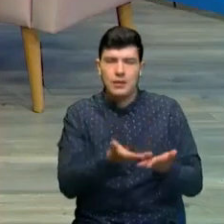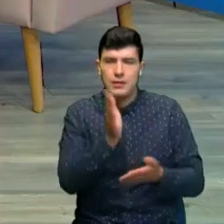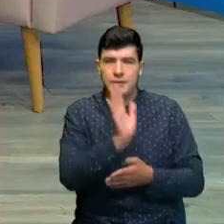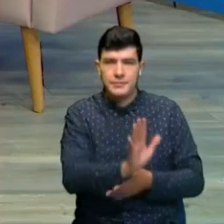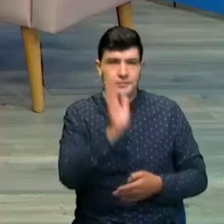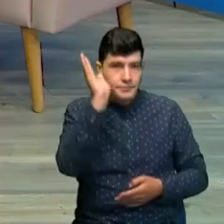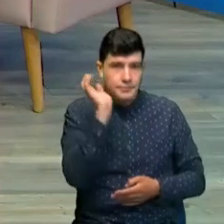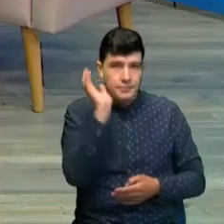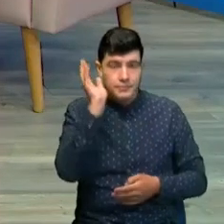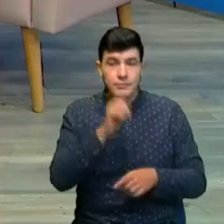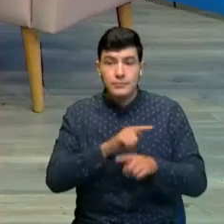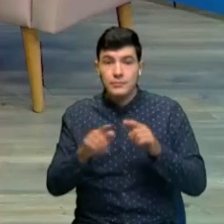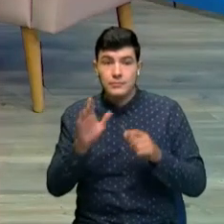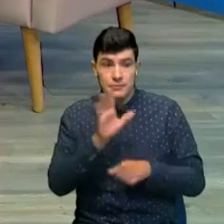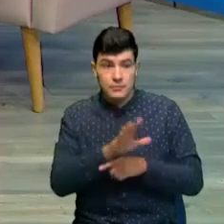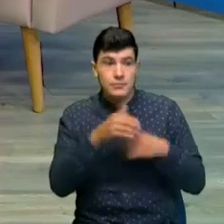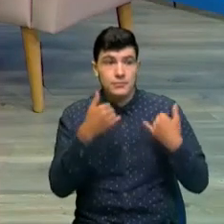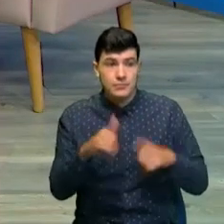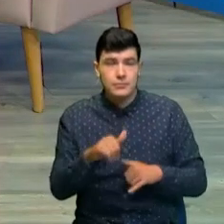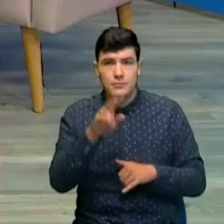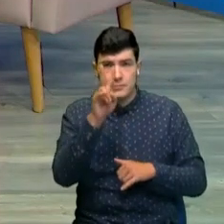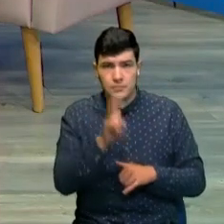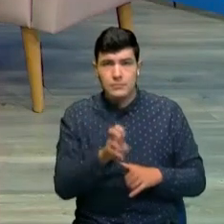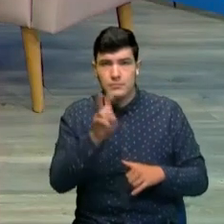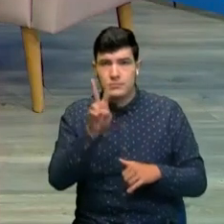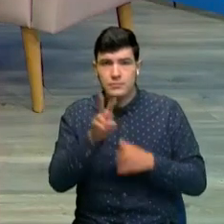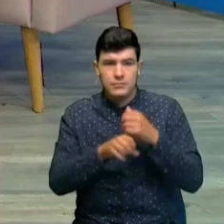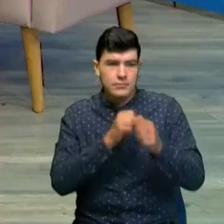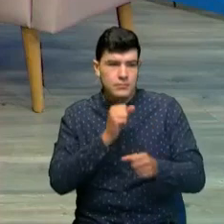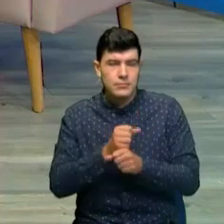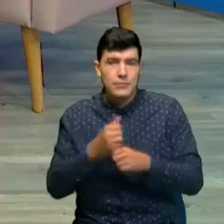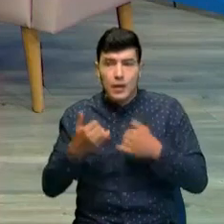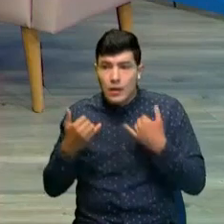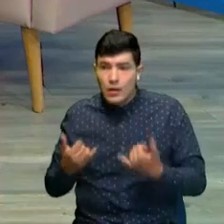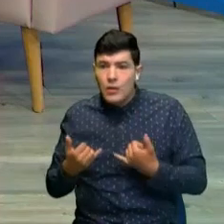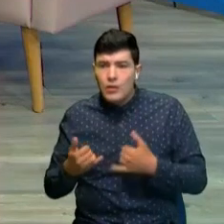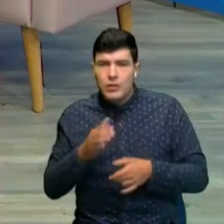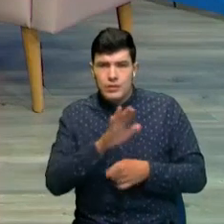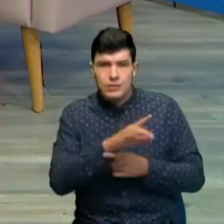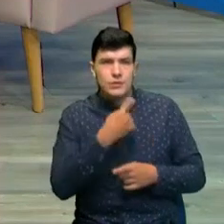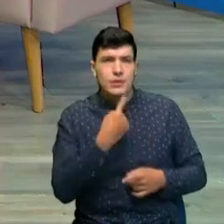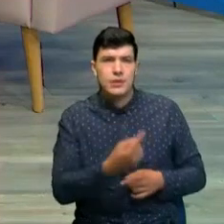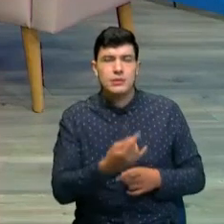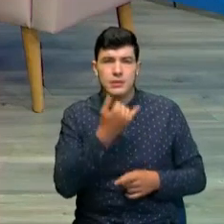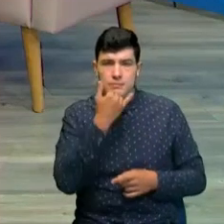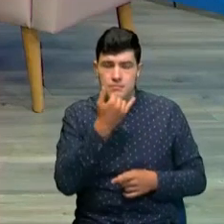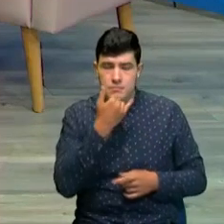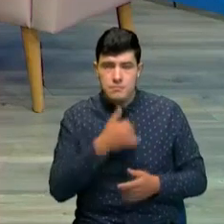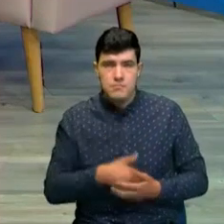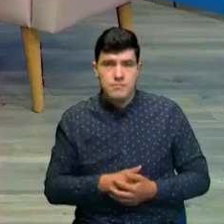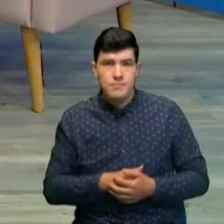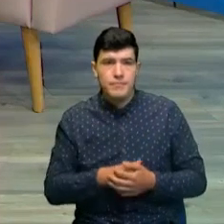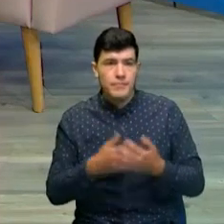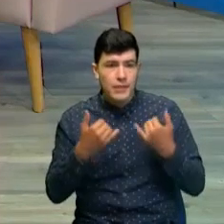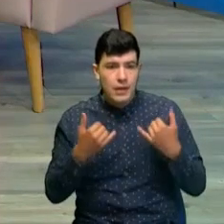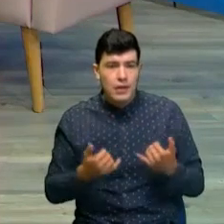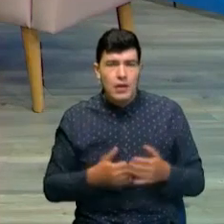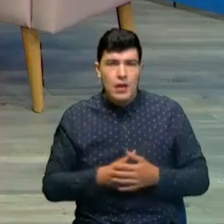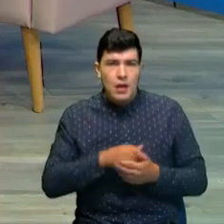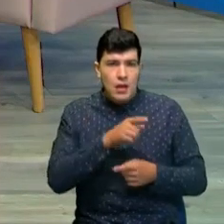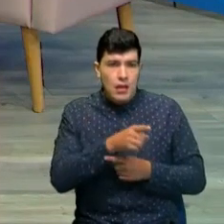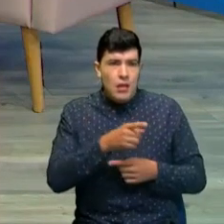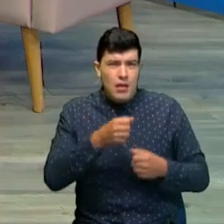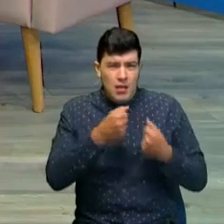pensión. Pero él ya tiene 72 años. Y ahorita lo que sucede es que él tuvo